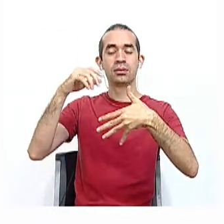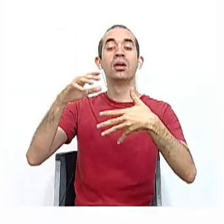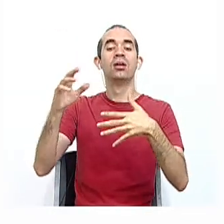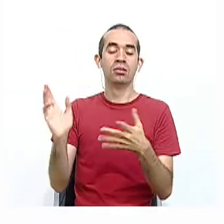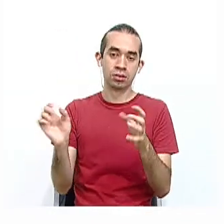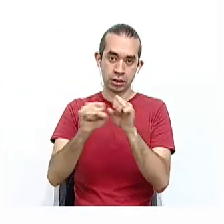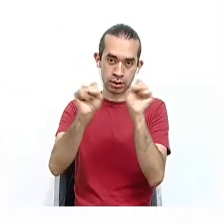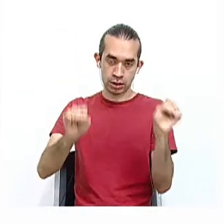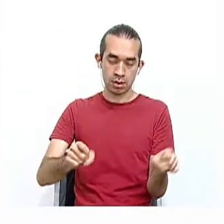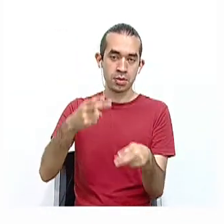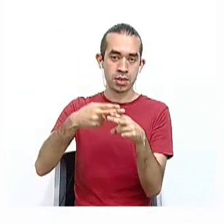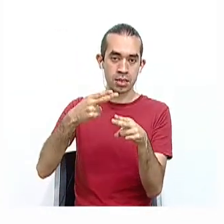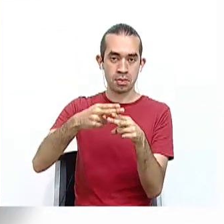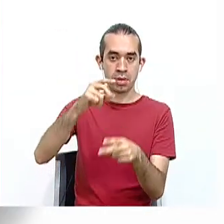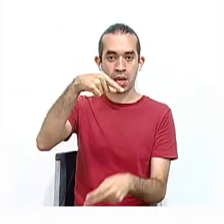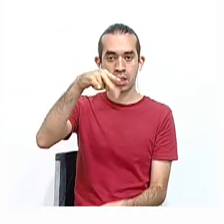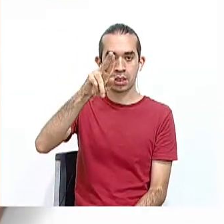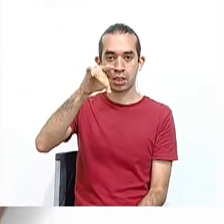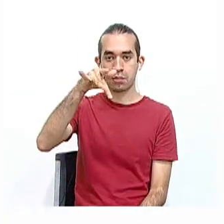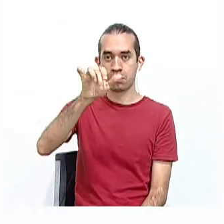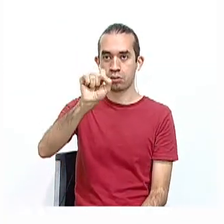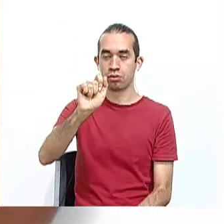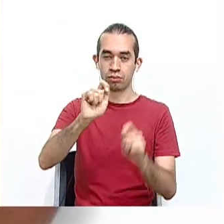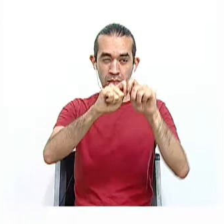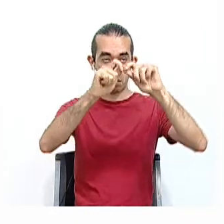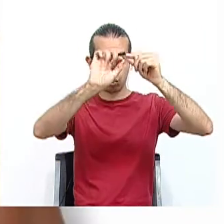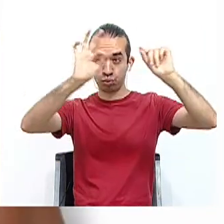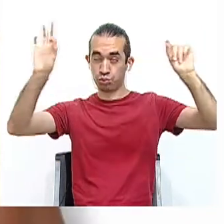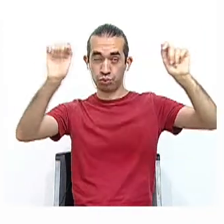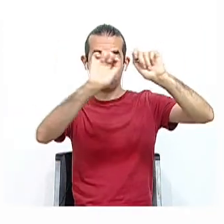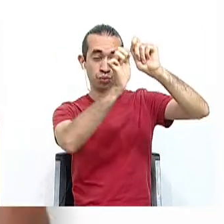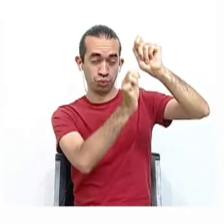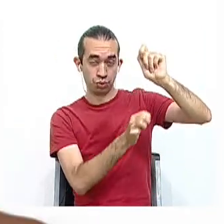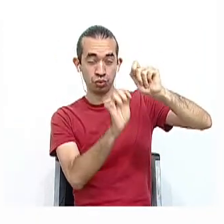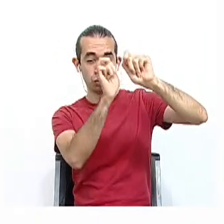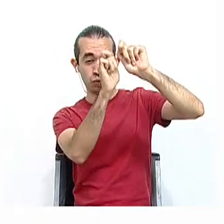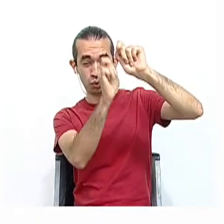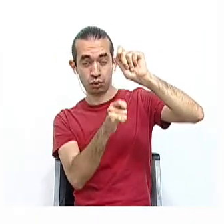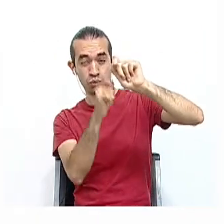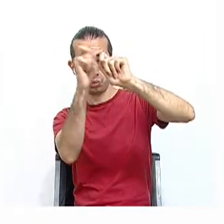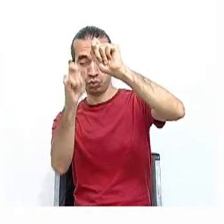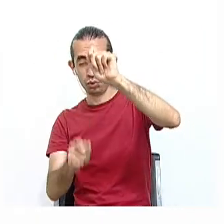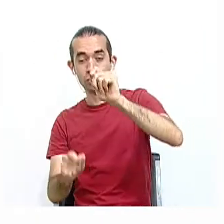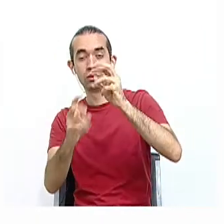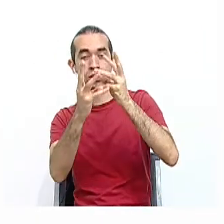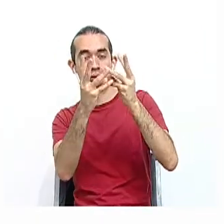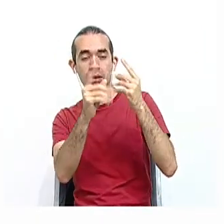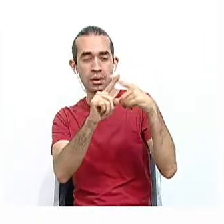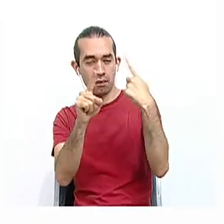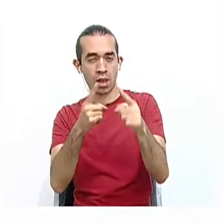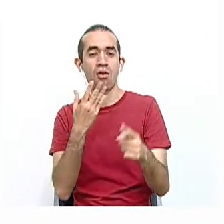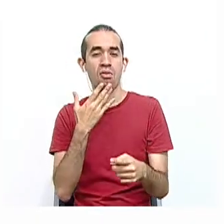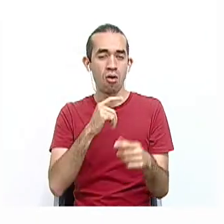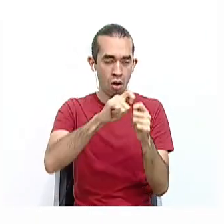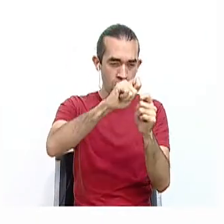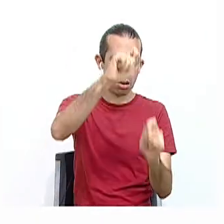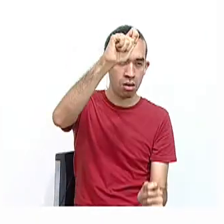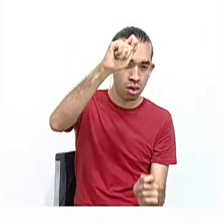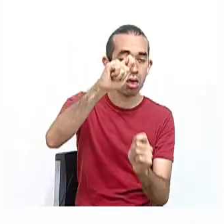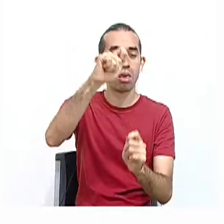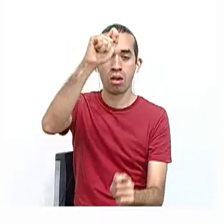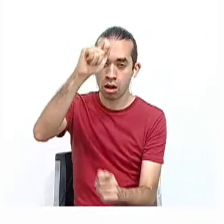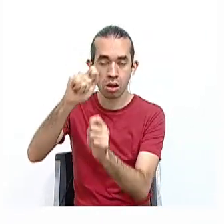en nudos hechos en cuerdas cuyo complejo sistema de colores y nudos de diversos tamaños tenían como fin el